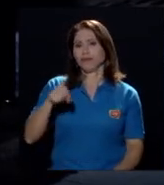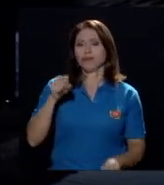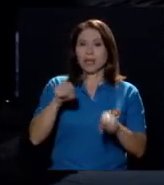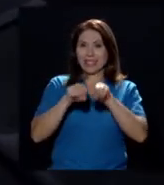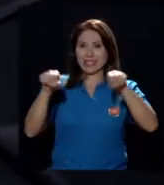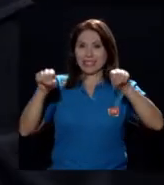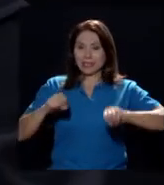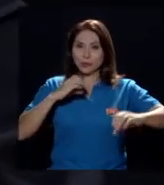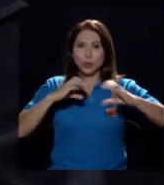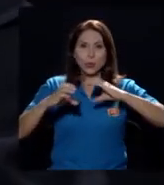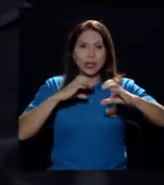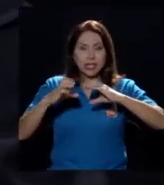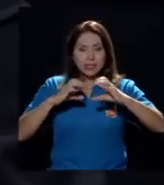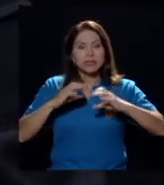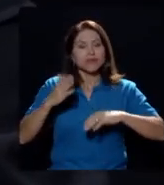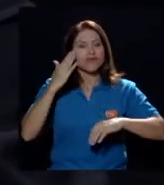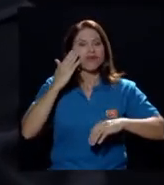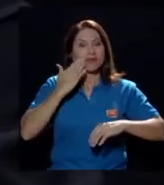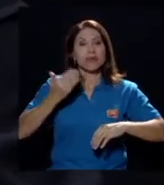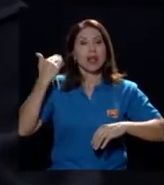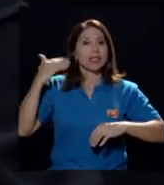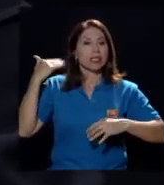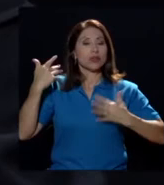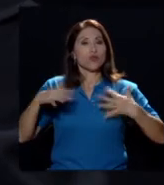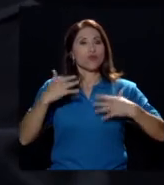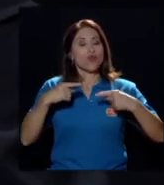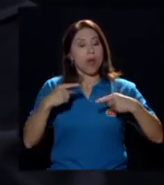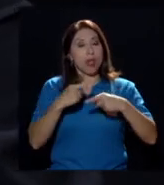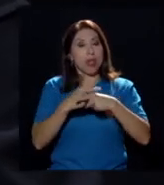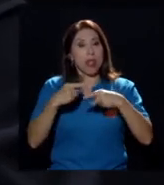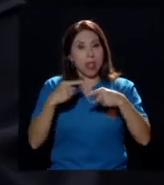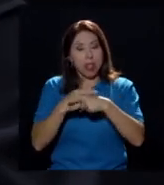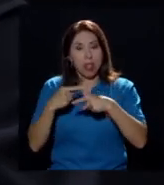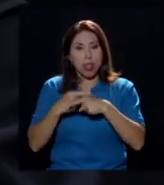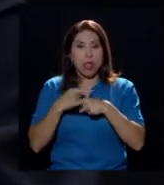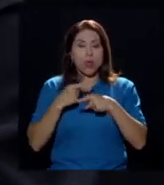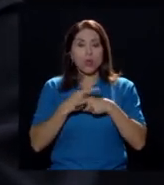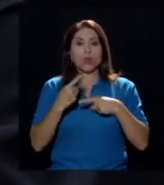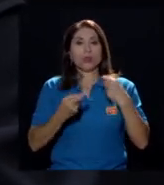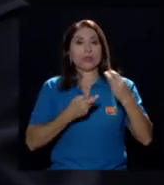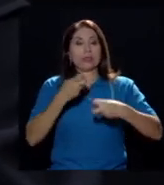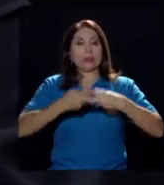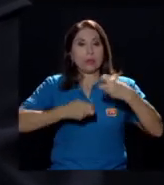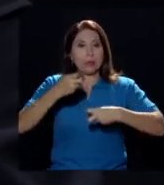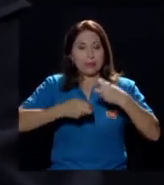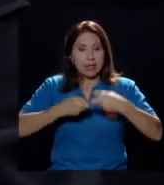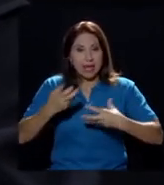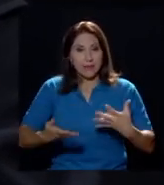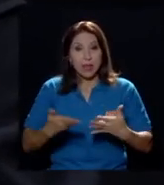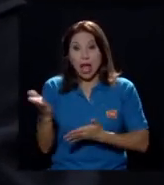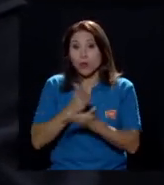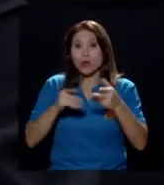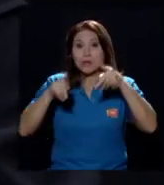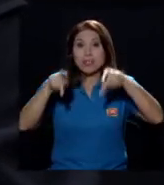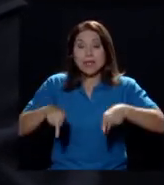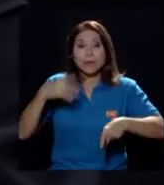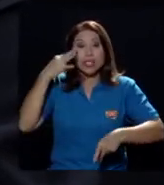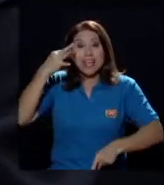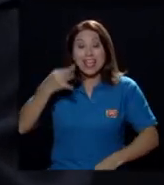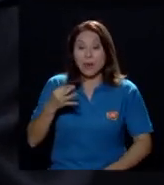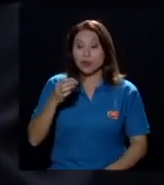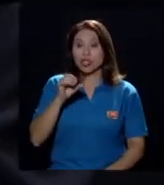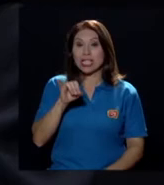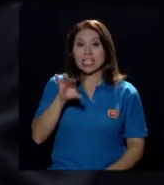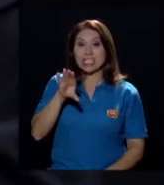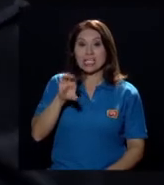por polémico que haya sido, porque ahí fue una decisión polémica, ¿verdad? Algunos creíamos que el ICE iba a ser un mejor ICE en